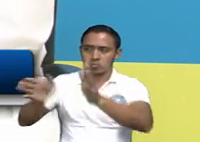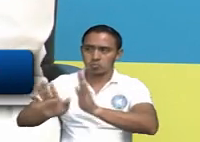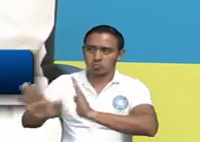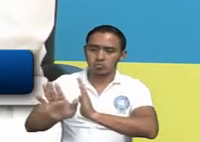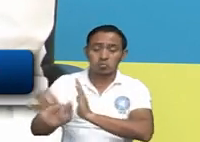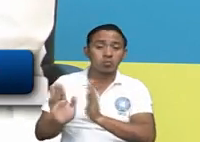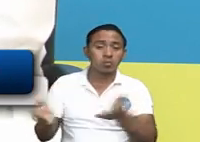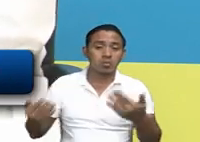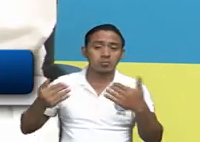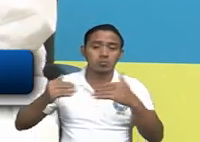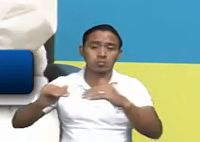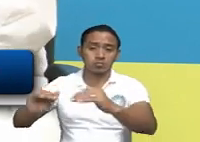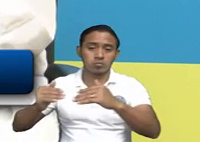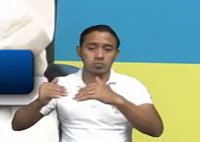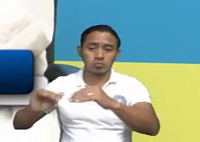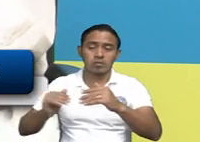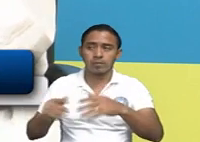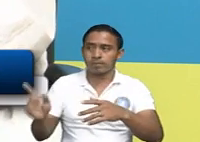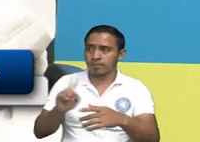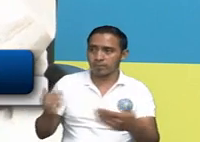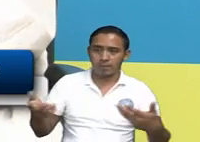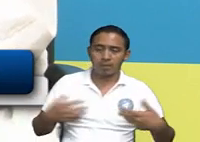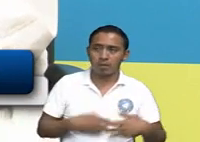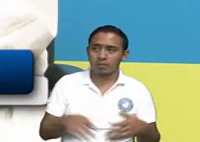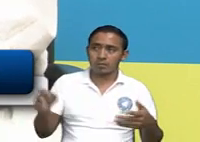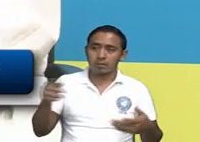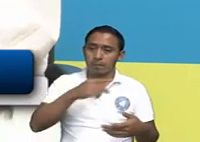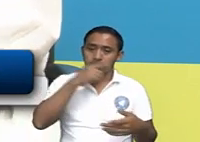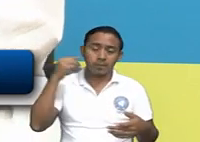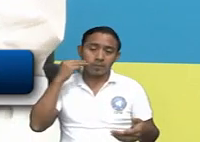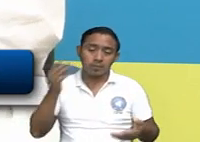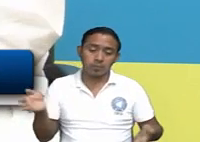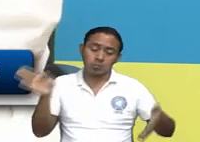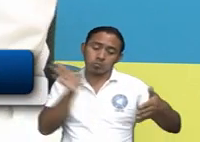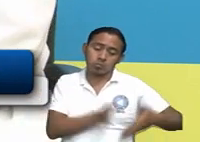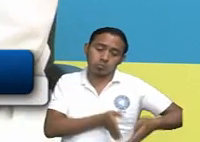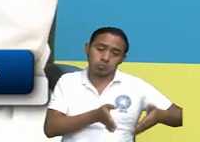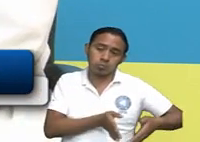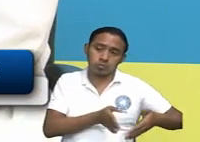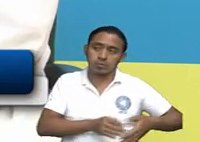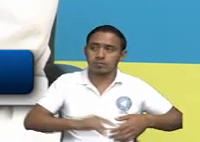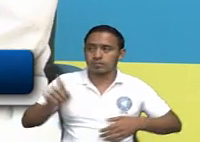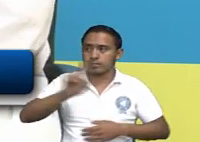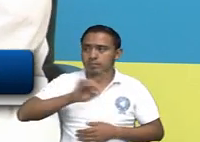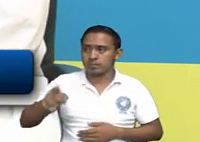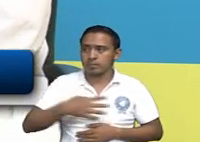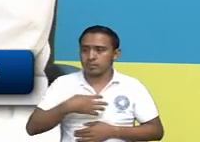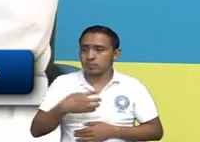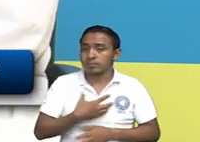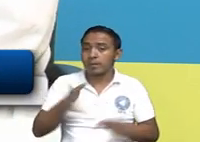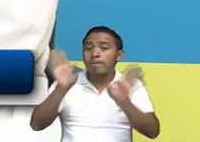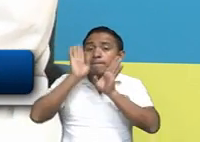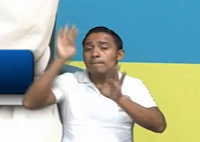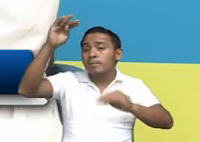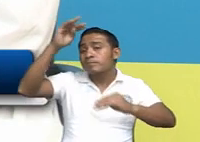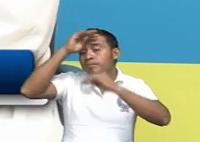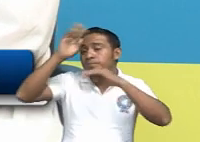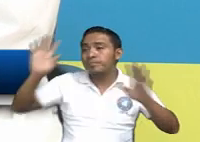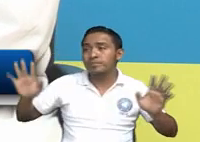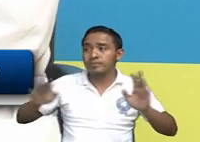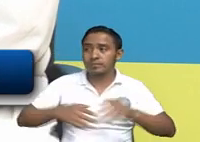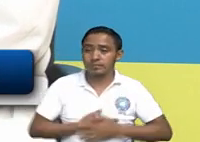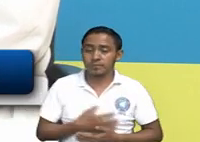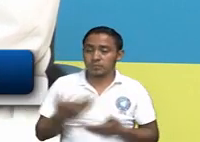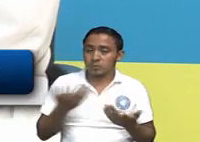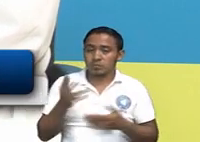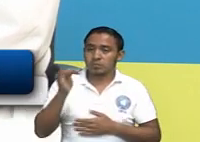cunita. No lo meta en la cama de la pareja. La cama de la pareja es íntima. Y la intimidad no es